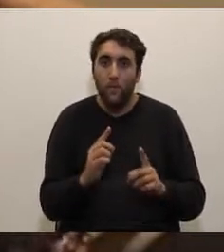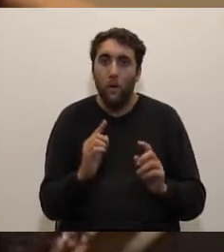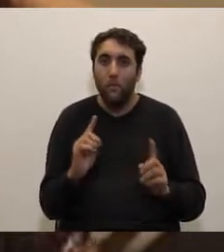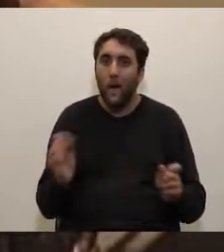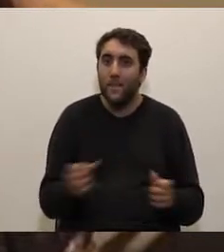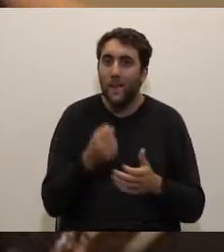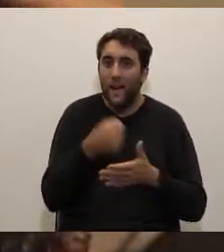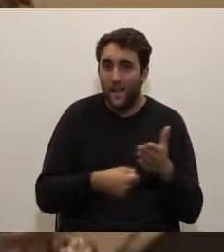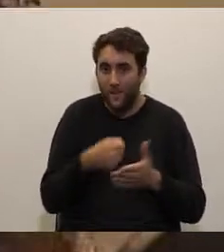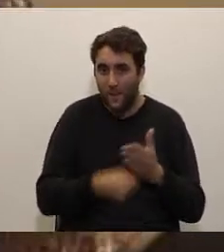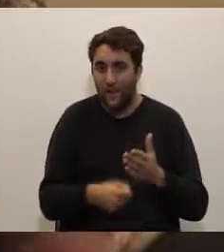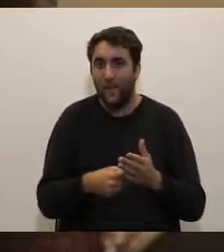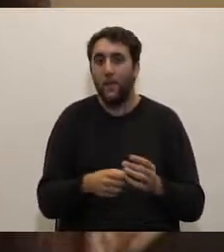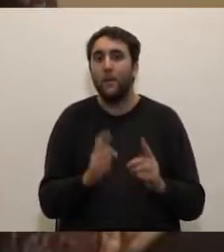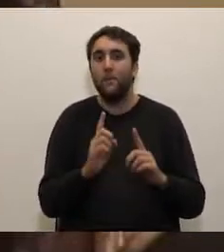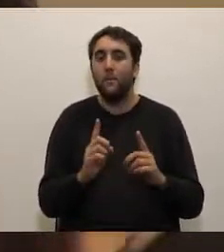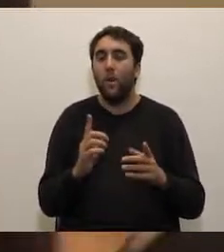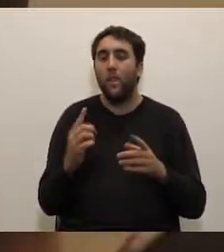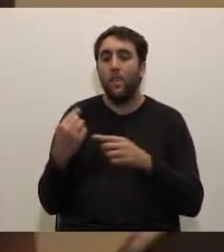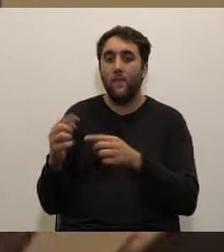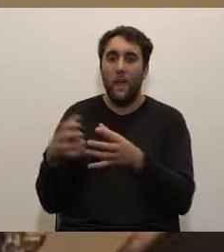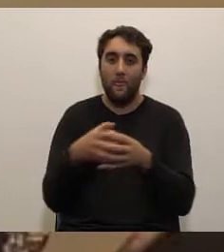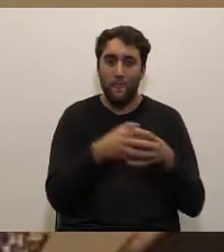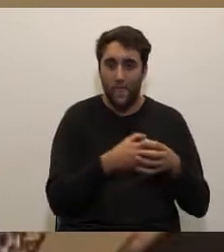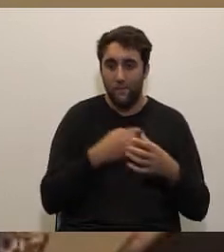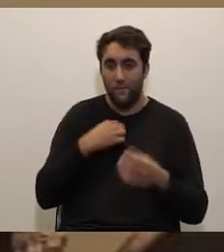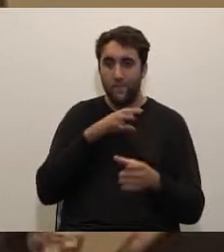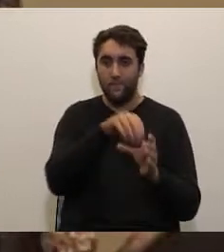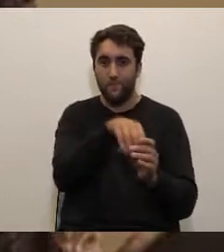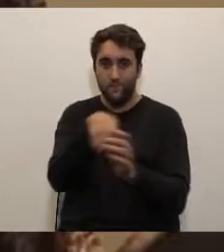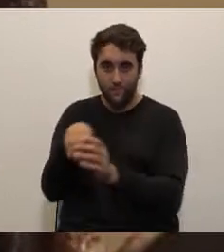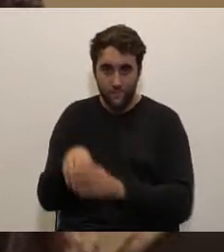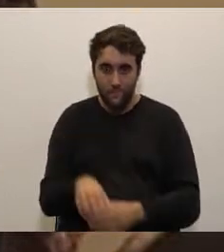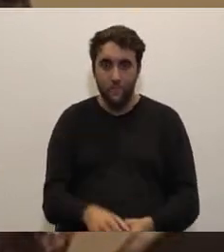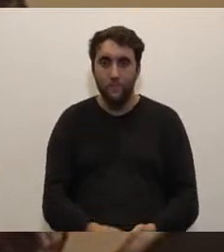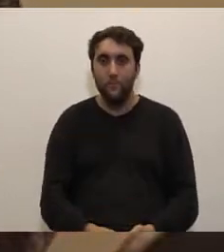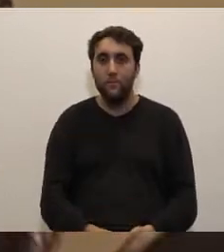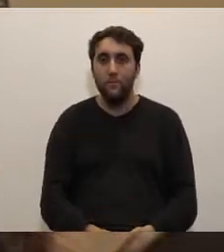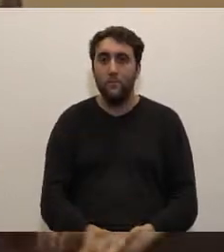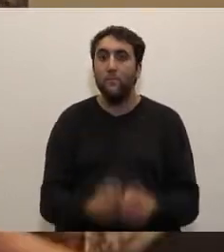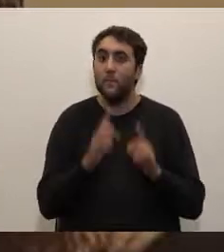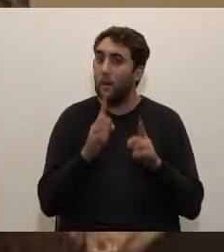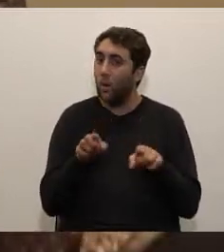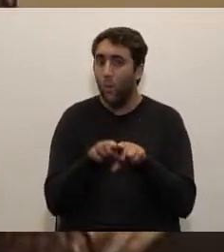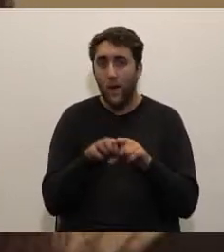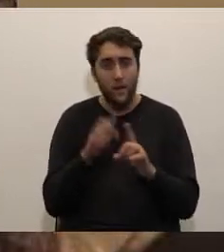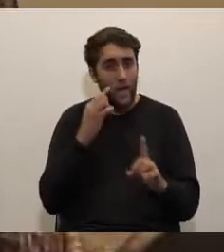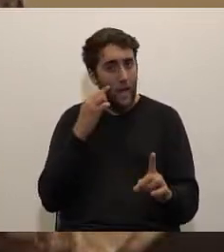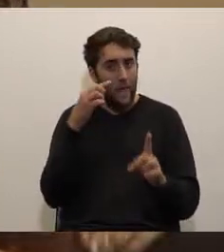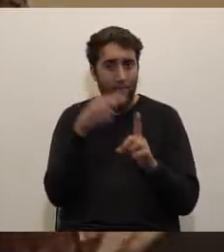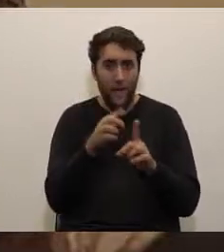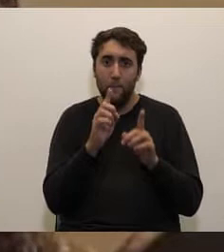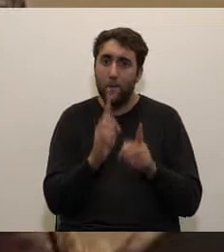nuestras actividades de los distintos colectivos en los que participamos. y de algún modo con esta idea de que, bueno,